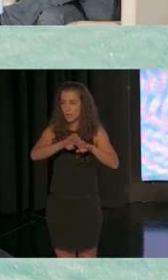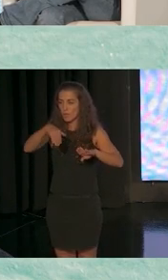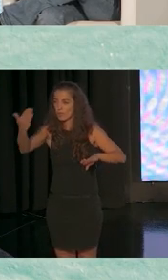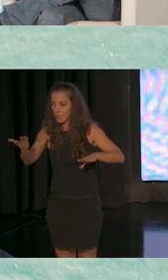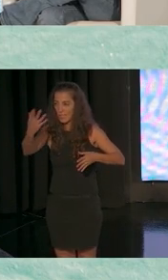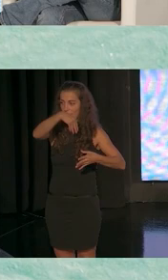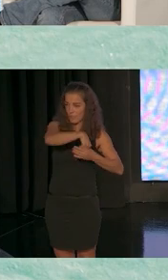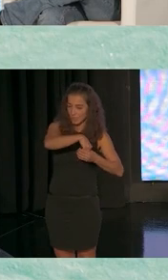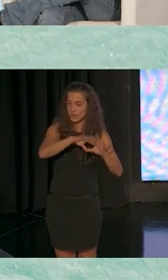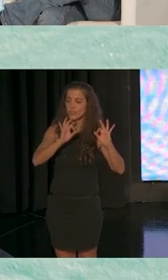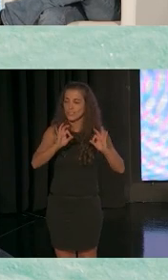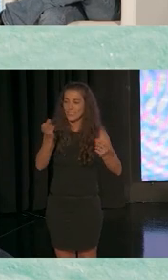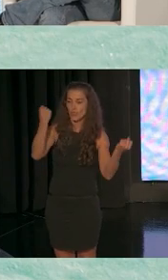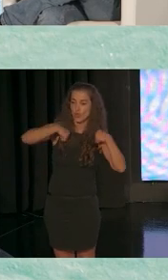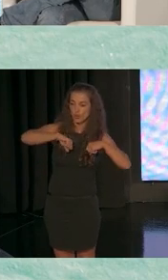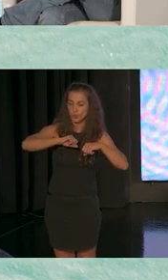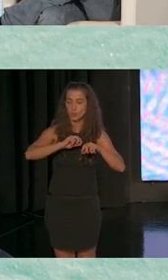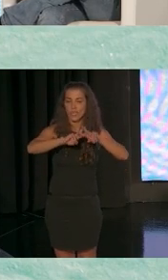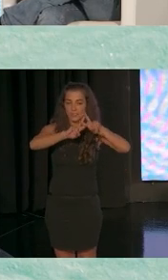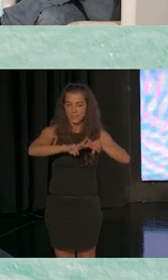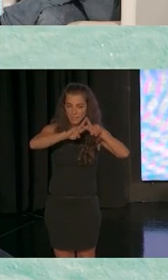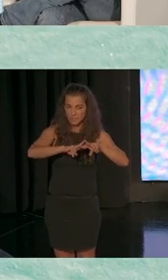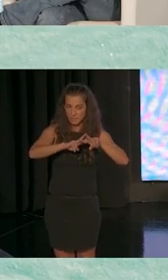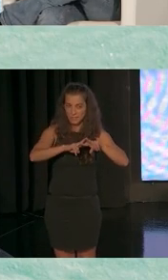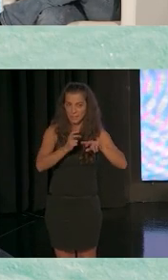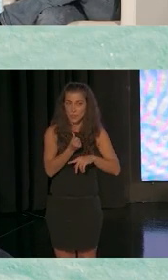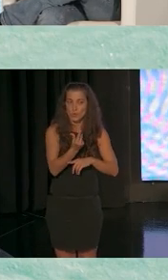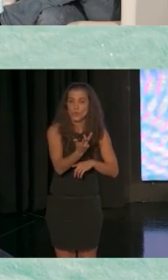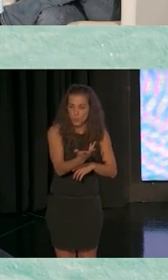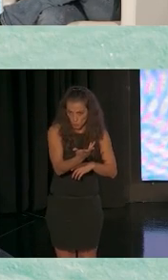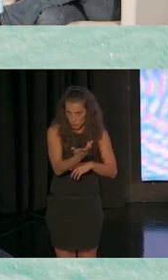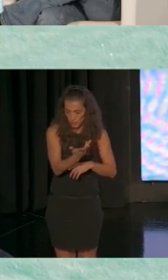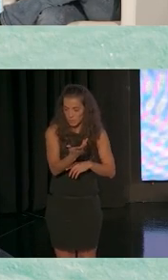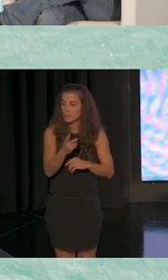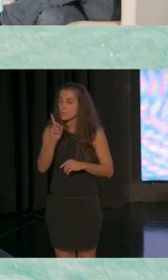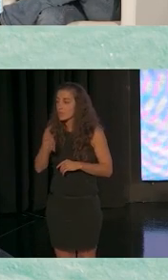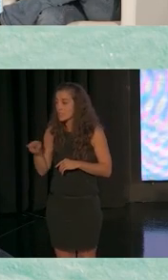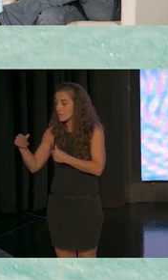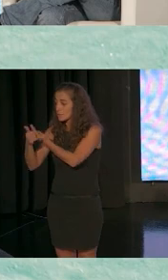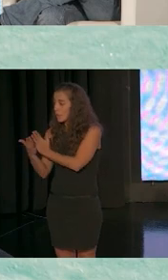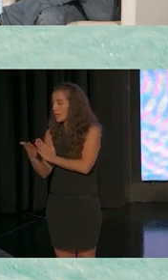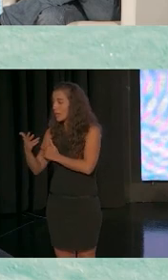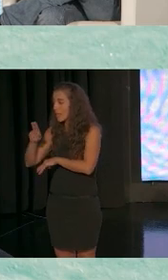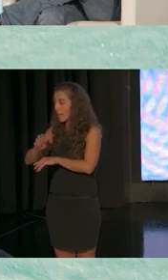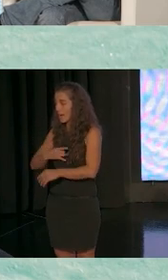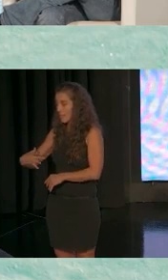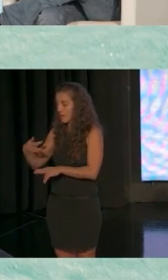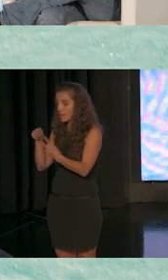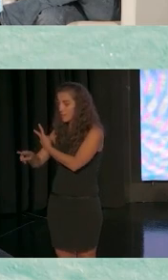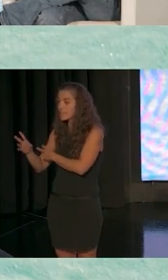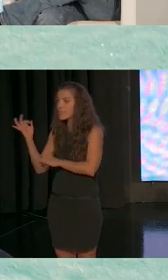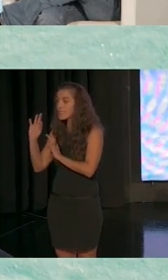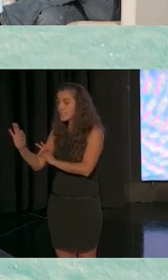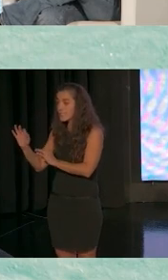conductas medibles cuantificables para los modelos de caja blanca las conductas son muy importantes pero son manifestaciones de los procesos de los